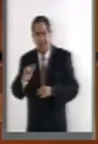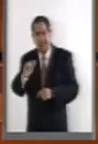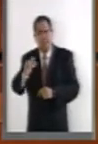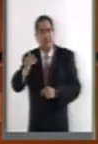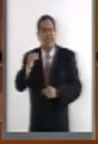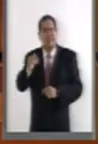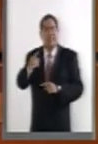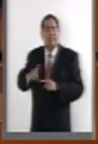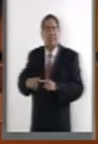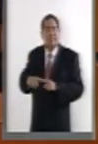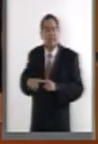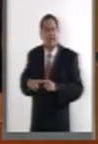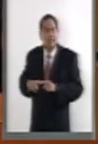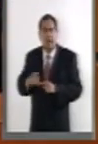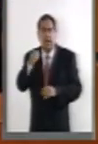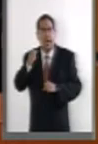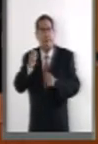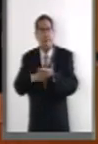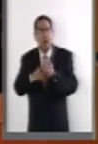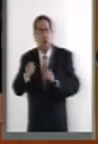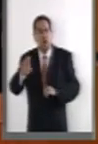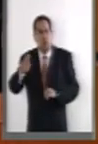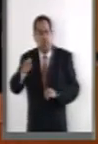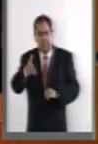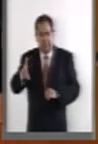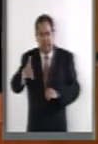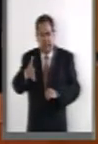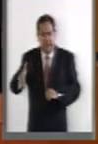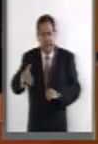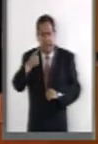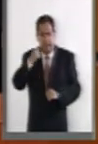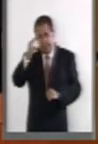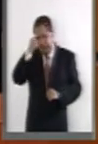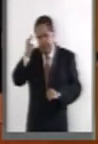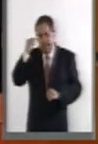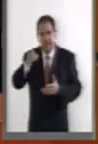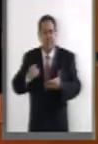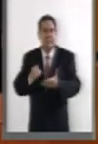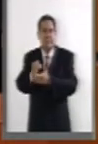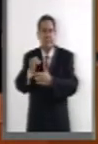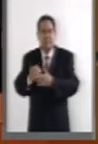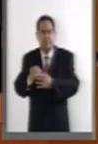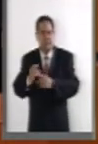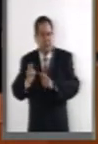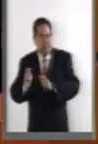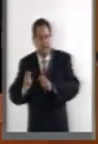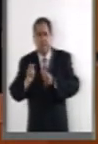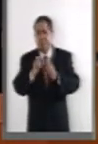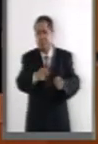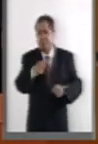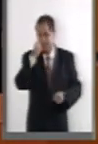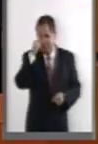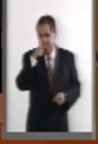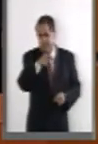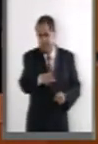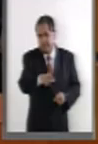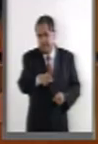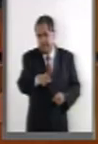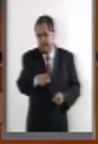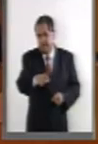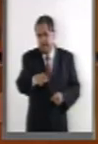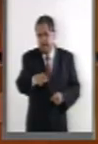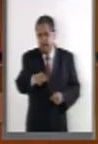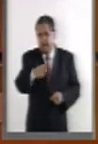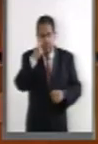reciente, en los años 90, cuando se decidió ciudadanizar la organización